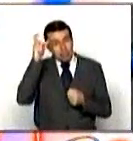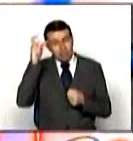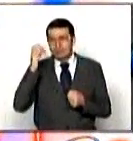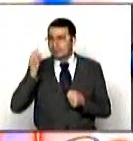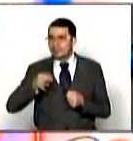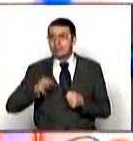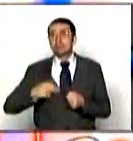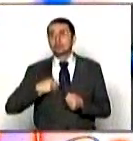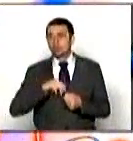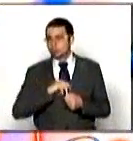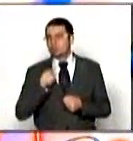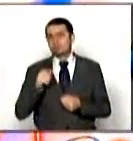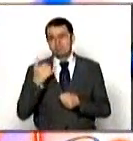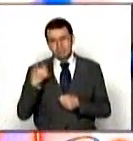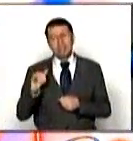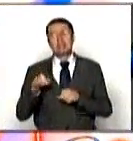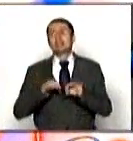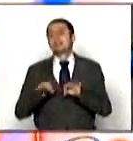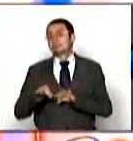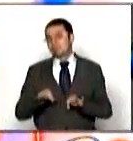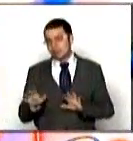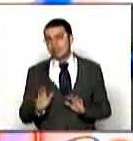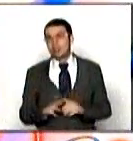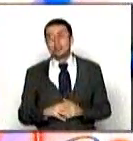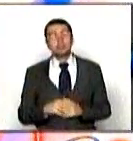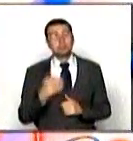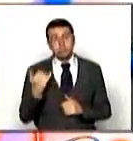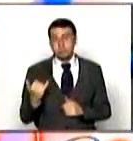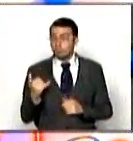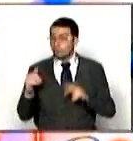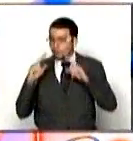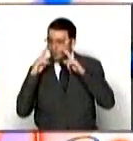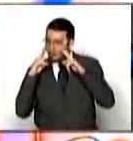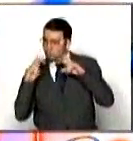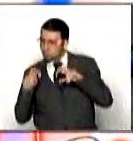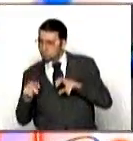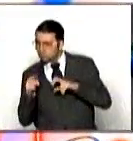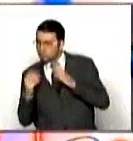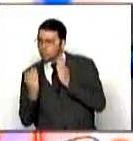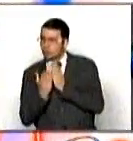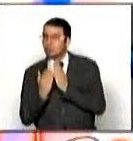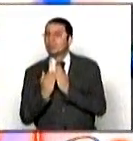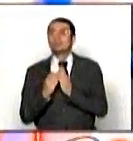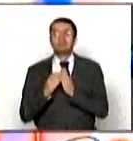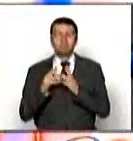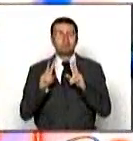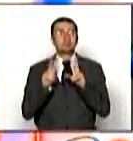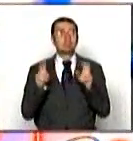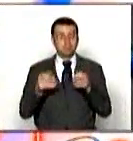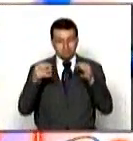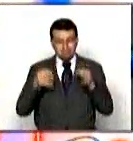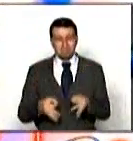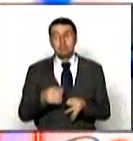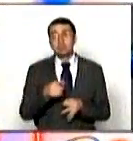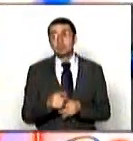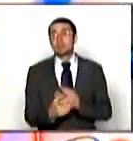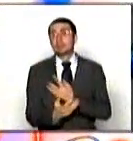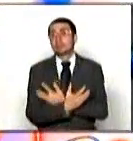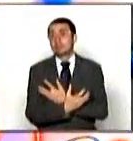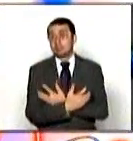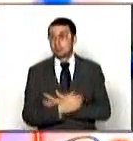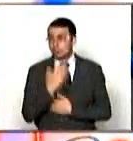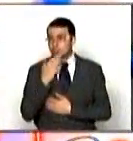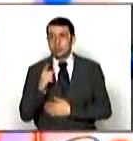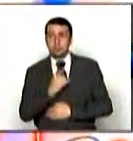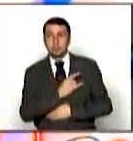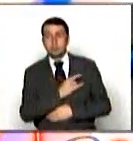no se convirtió en un tema de medicina alternativa ni medicina biológica, esto ya es un tema que está muy documentado por estudios científicos, tanto así que la Universidad de